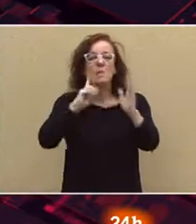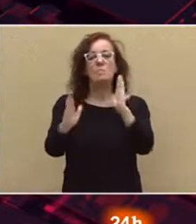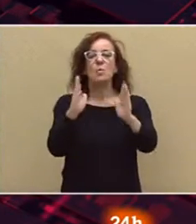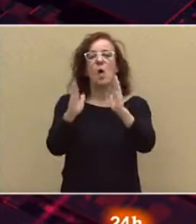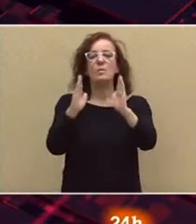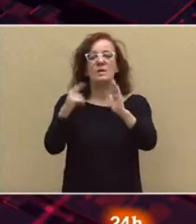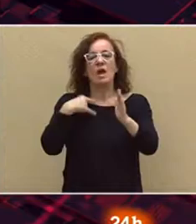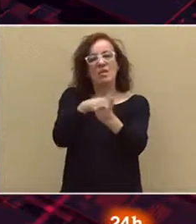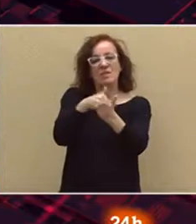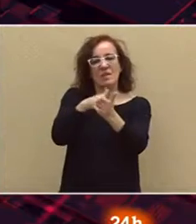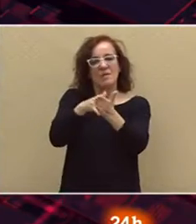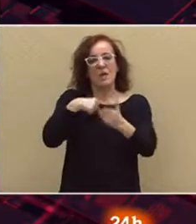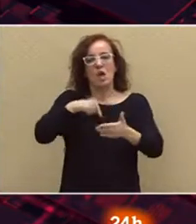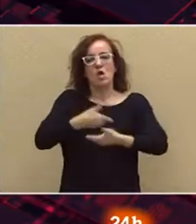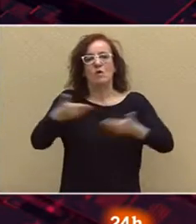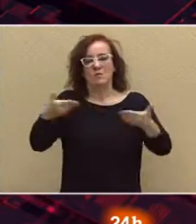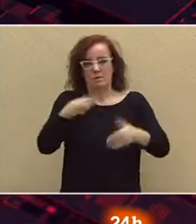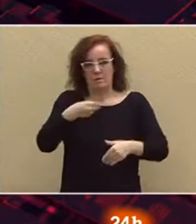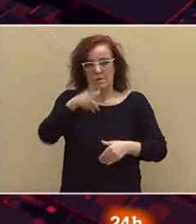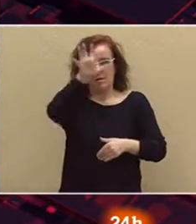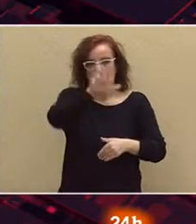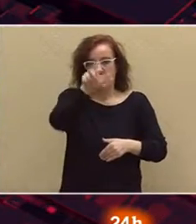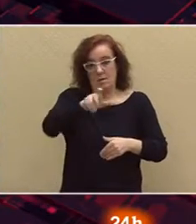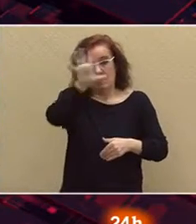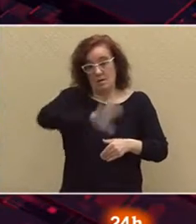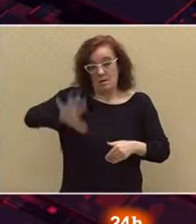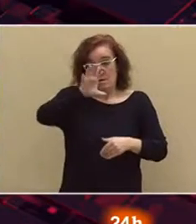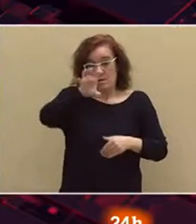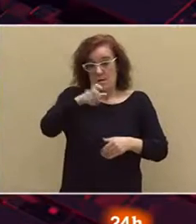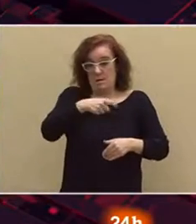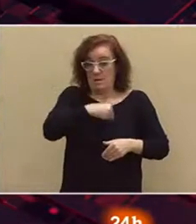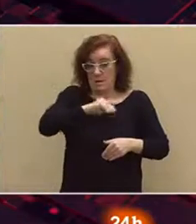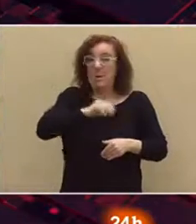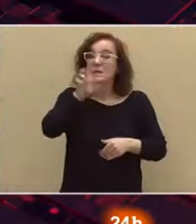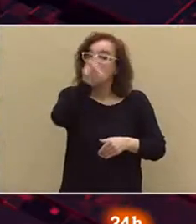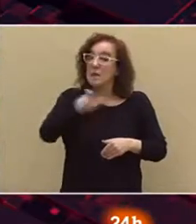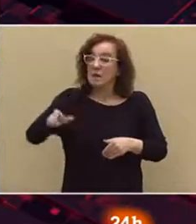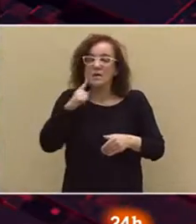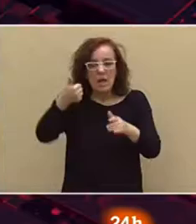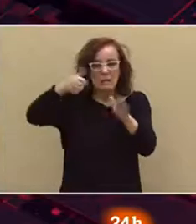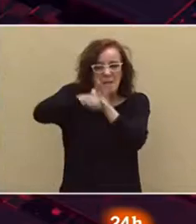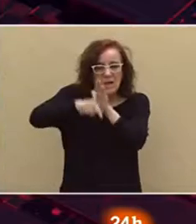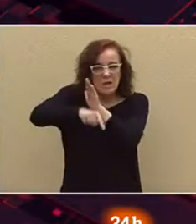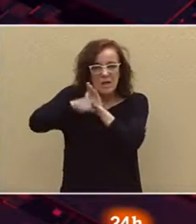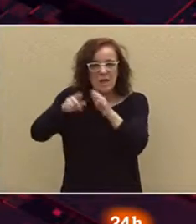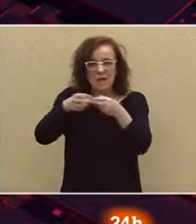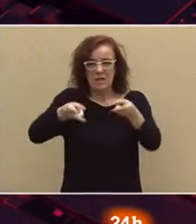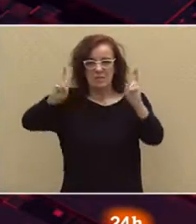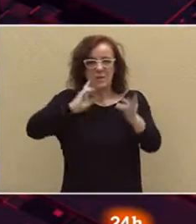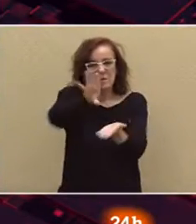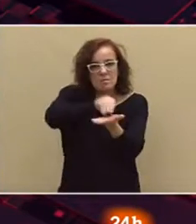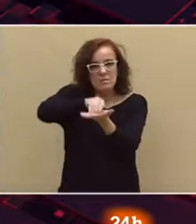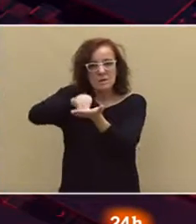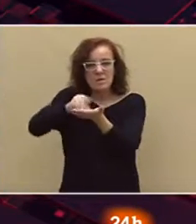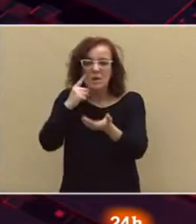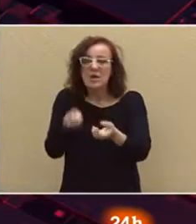firme confianza en España y en la capacidad de los españoles de profundizar en los surcos de libertad y recoger una abundante cosecha de